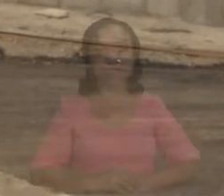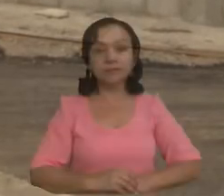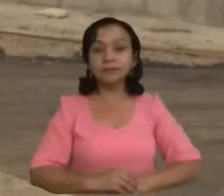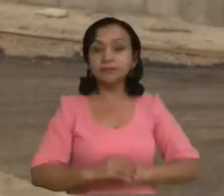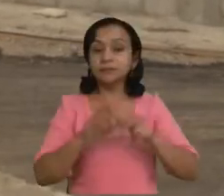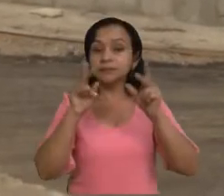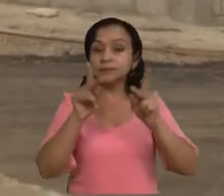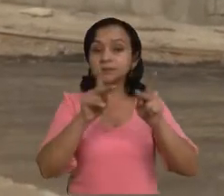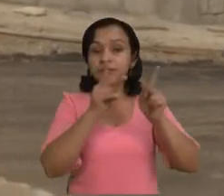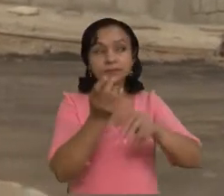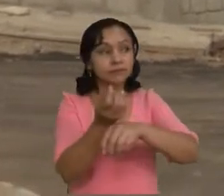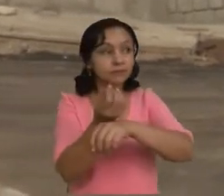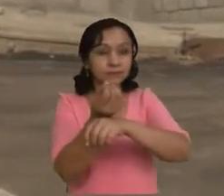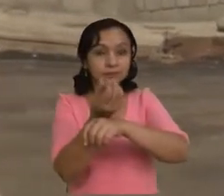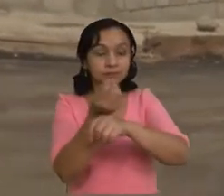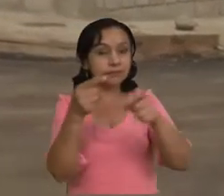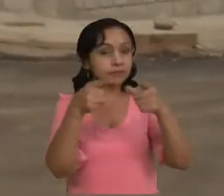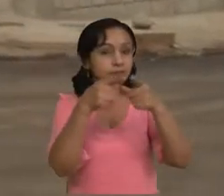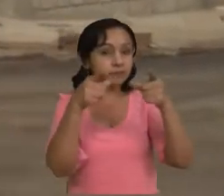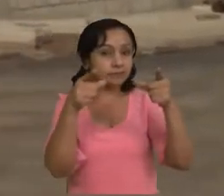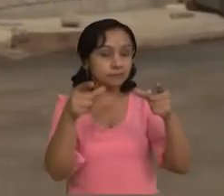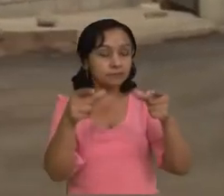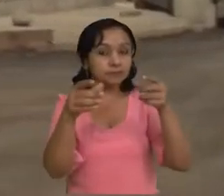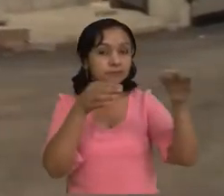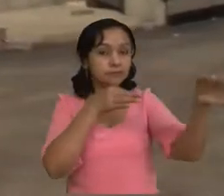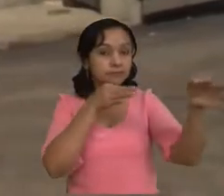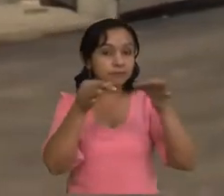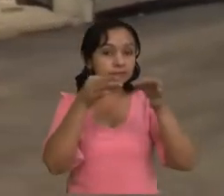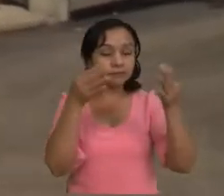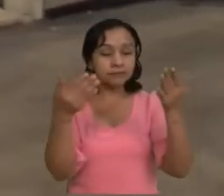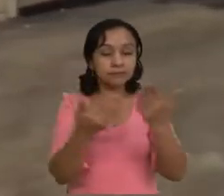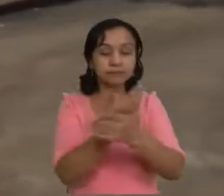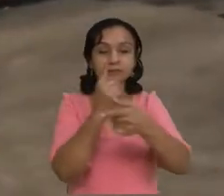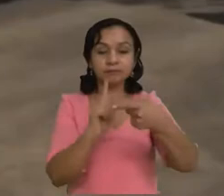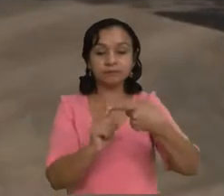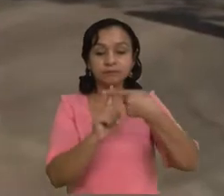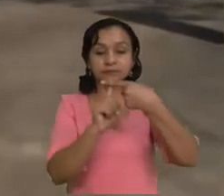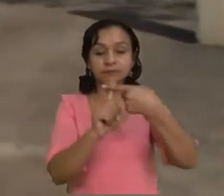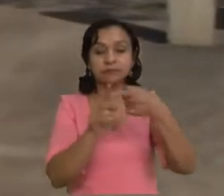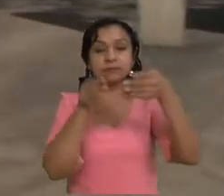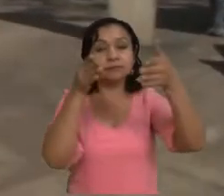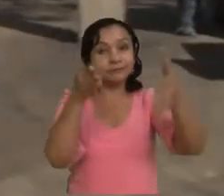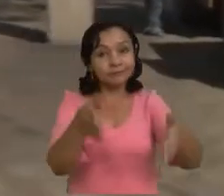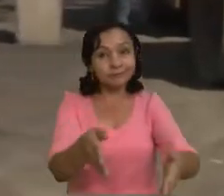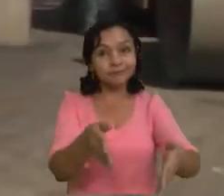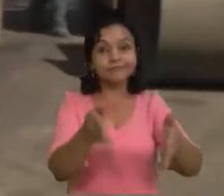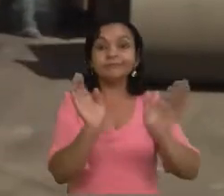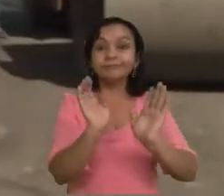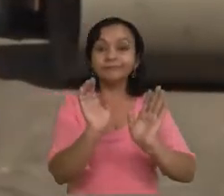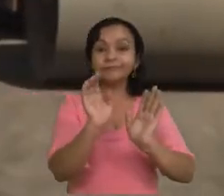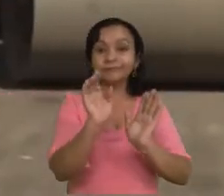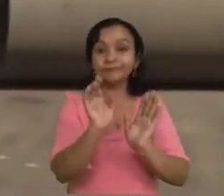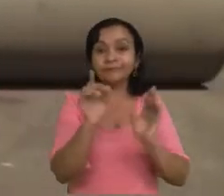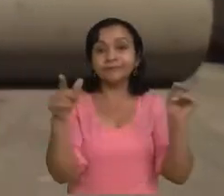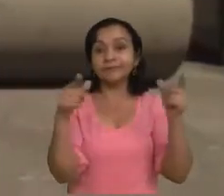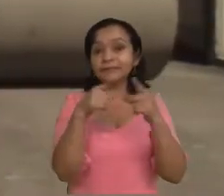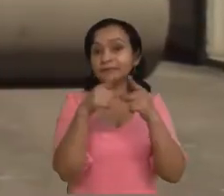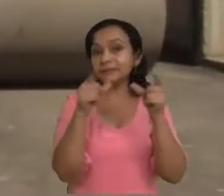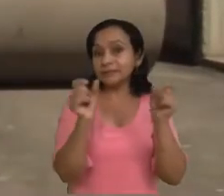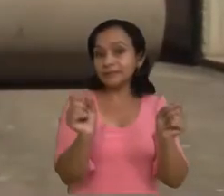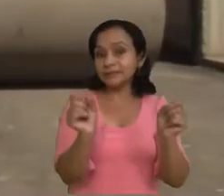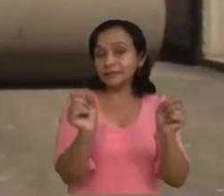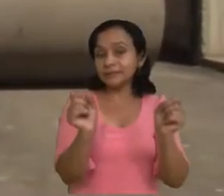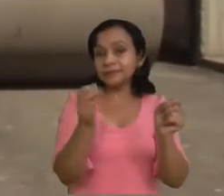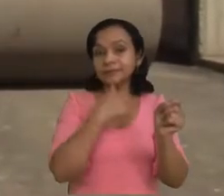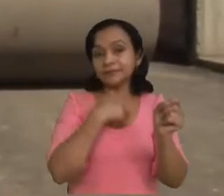Cuadrillas de la Alcaldía de Managua afinan detalles en el nuevo cementerio municipal ubicado en el barrio Laureles Sur de Managua, que vendrá